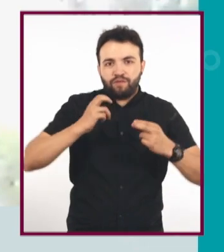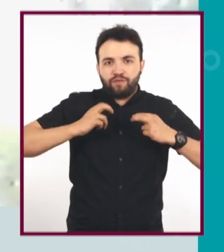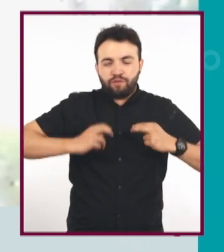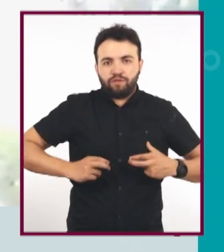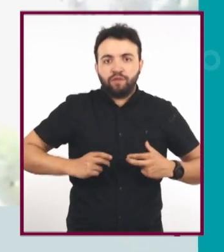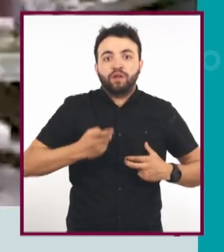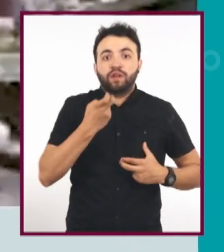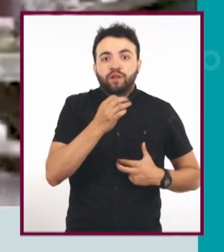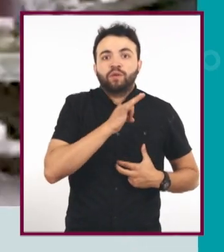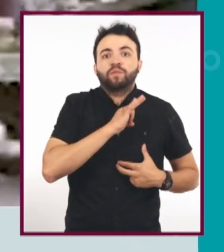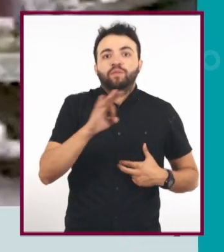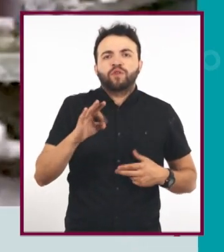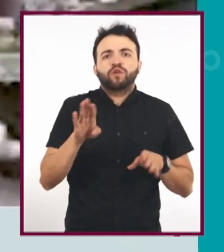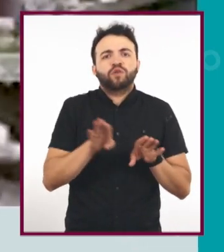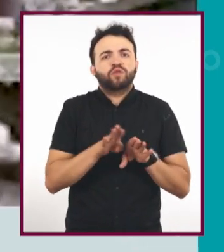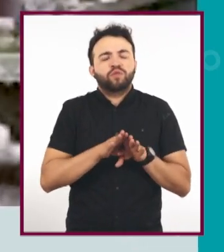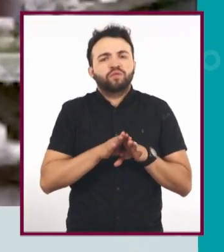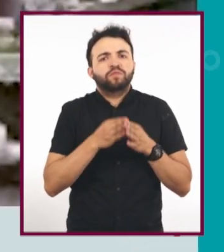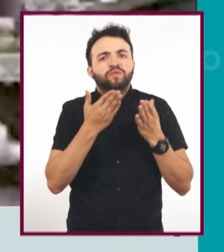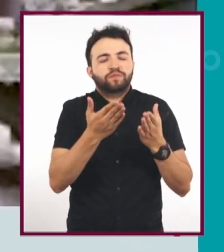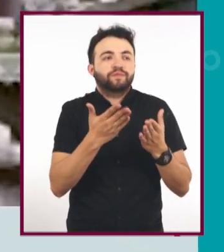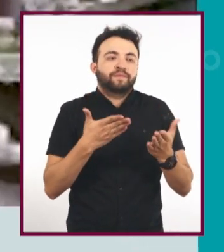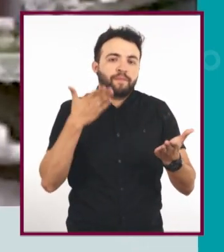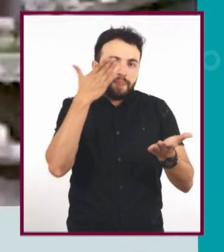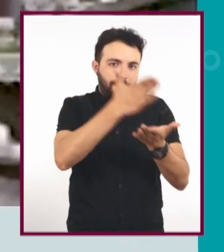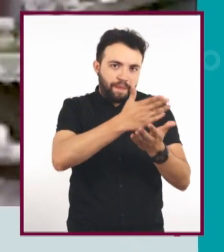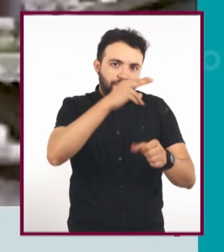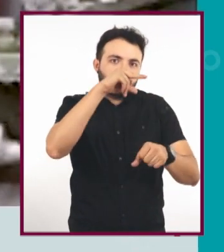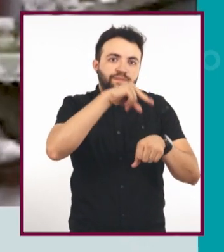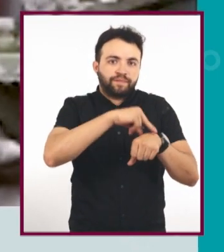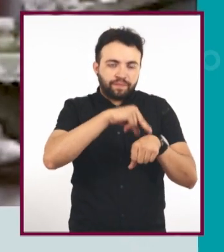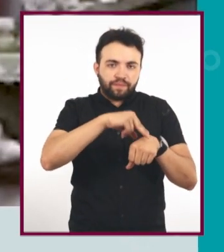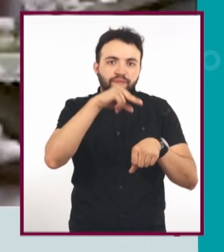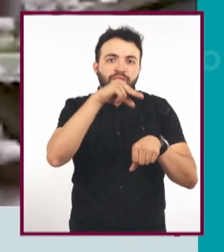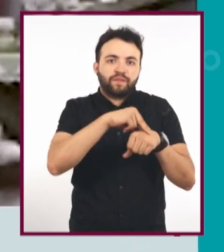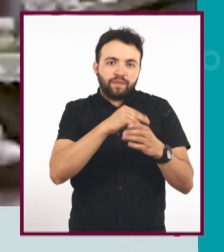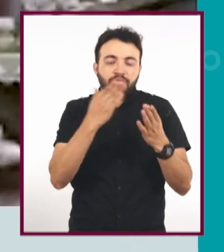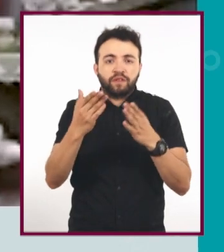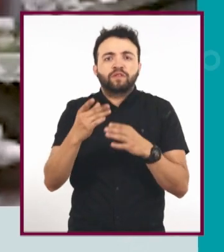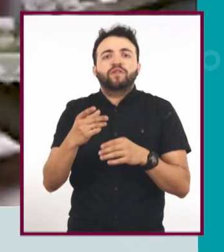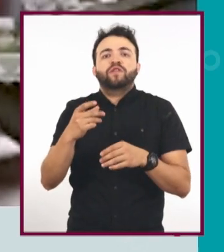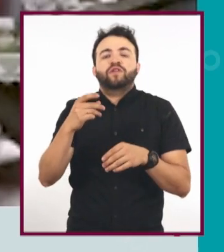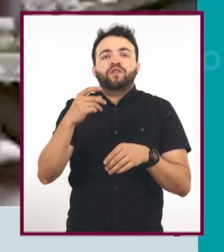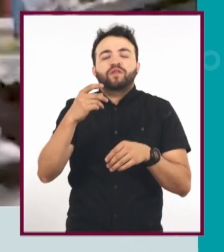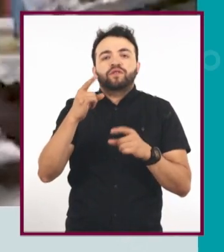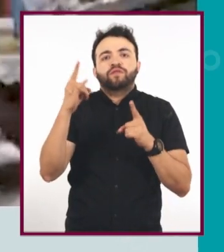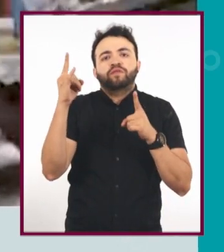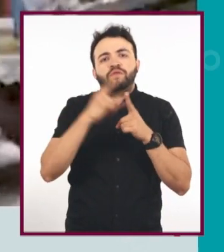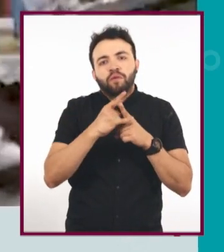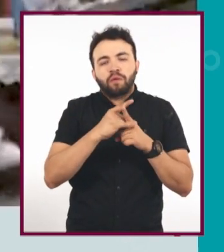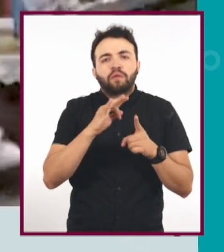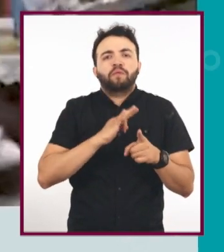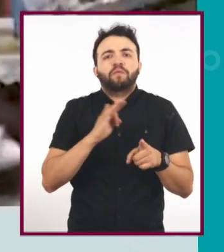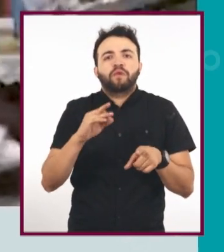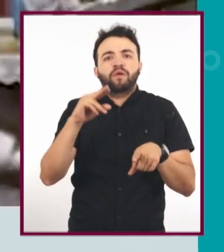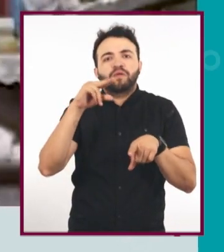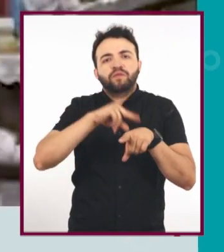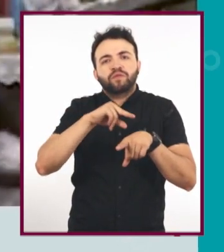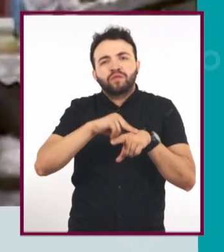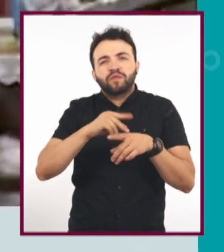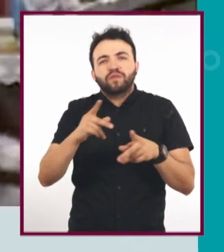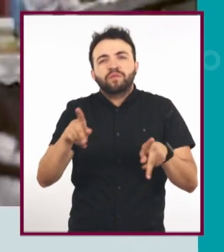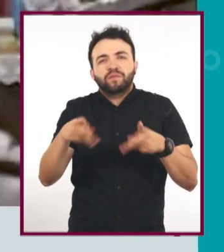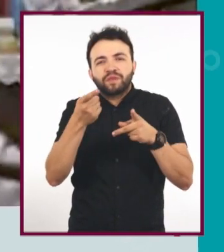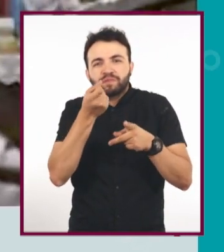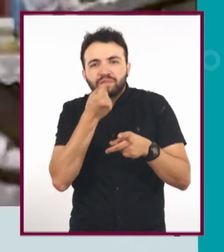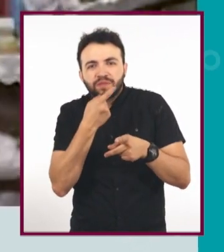y el implante. El más popular y el que casi todos conocen, que es el condón masculino y el condón femenino. El